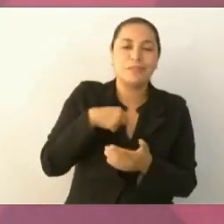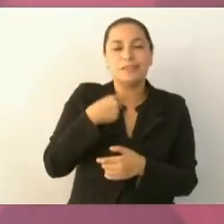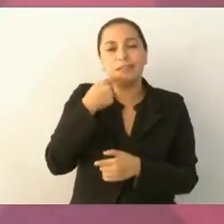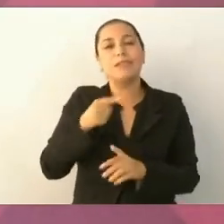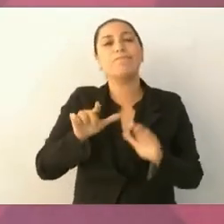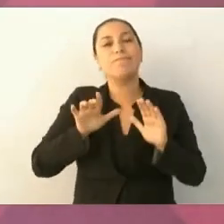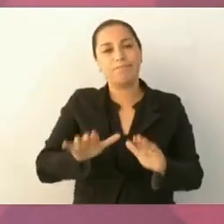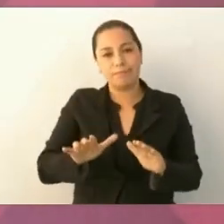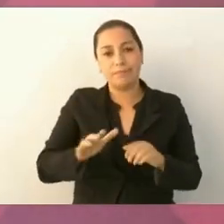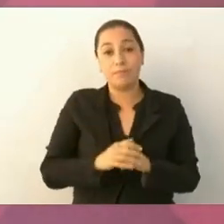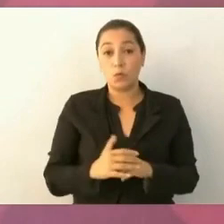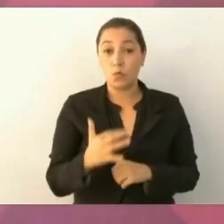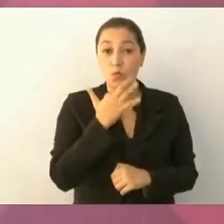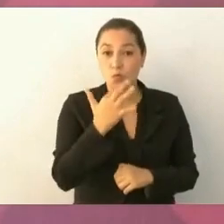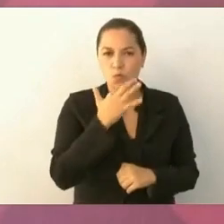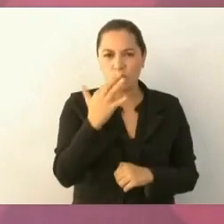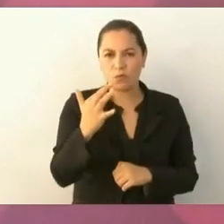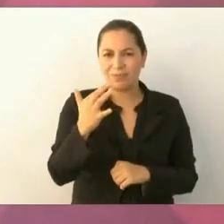con la corrupción.